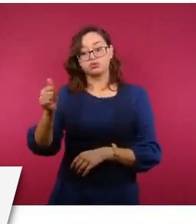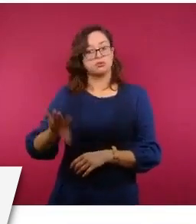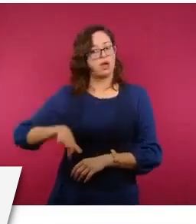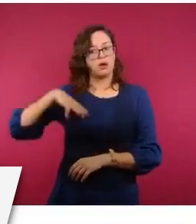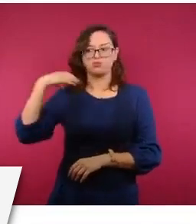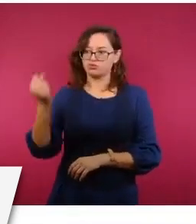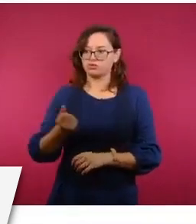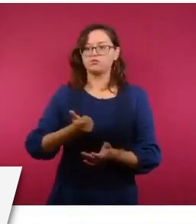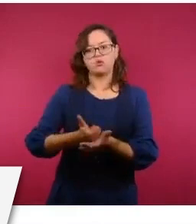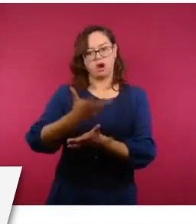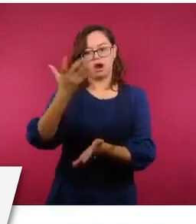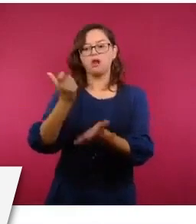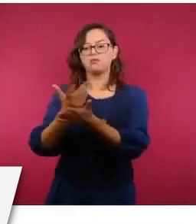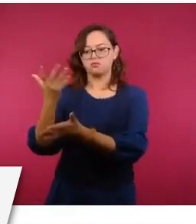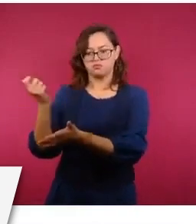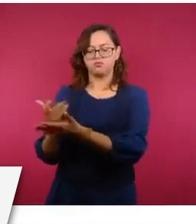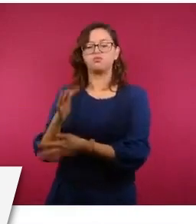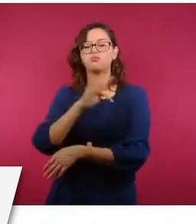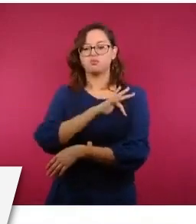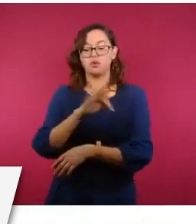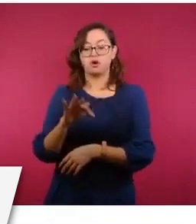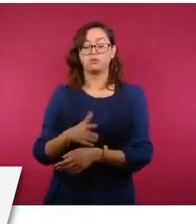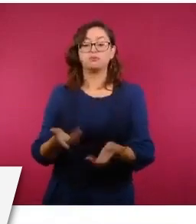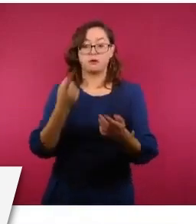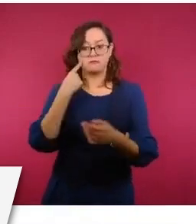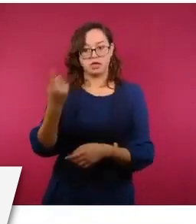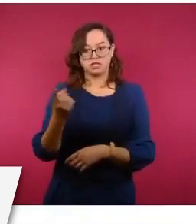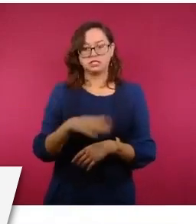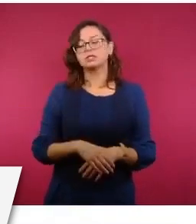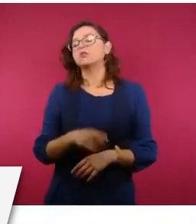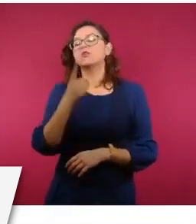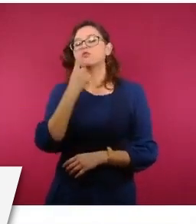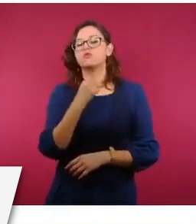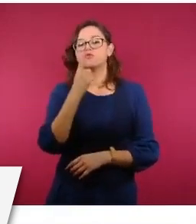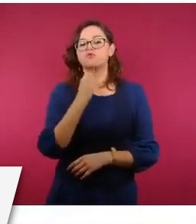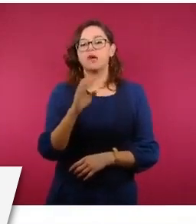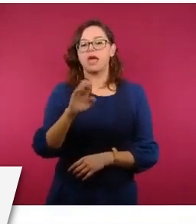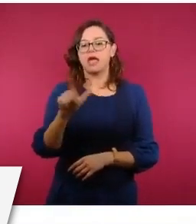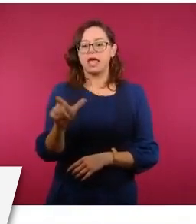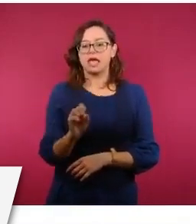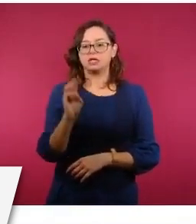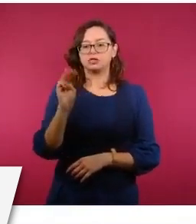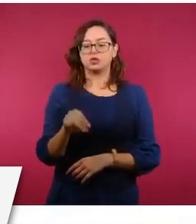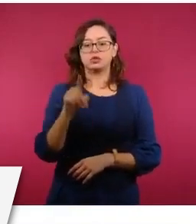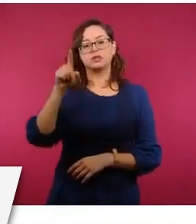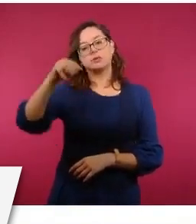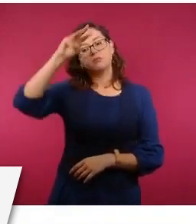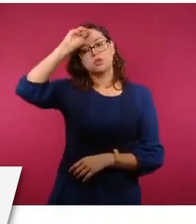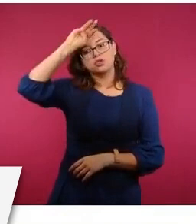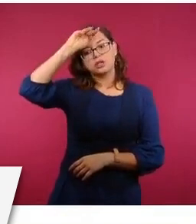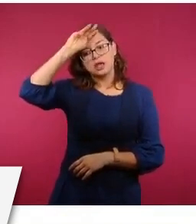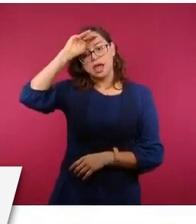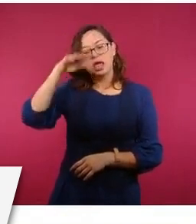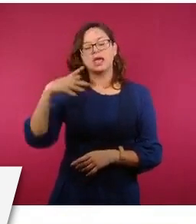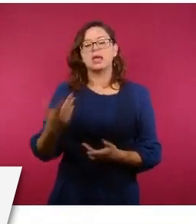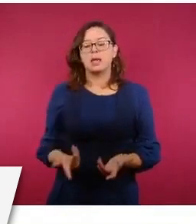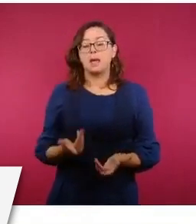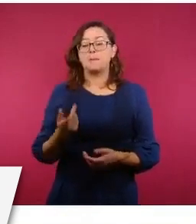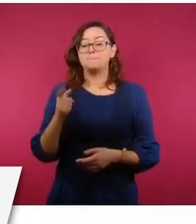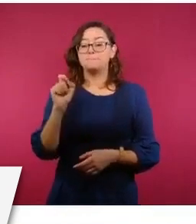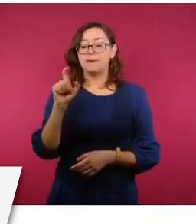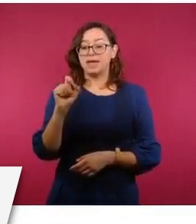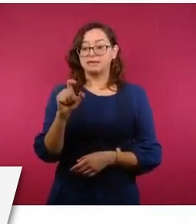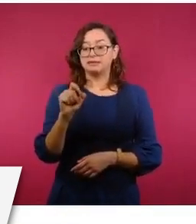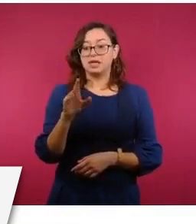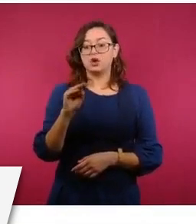de rosca, como esta con la gasolina premium ExxonMobil, que en Monterrey, Nuevo León, le está dando a